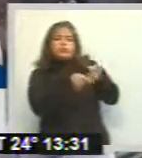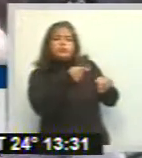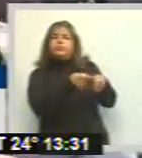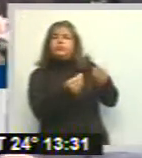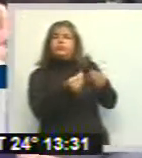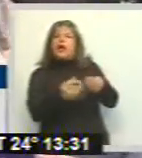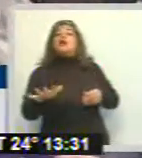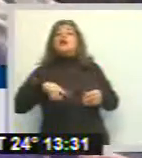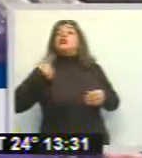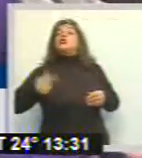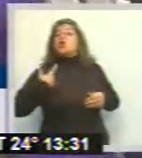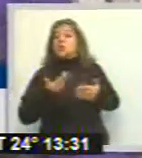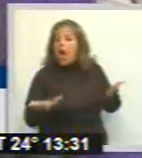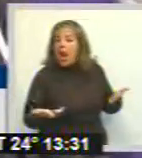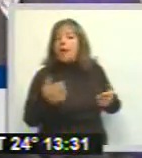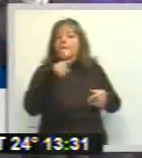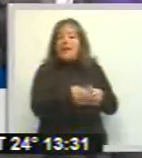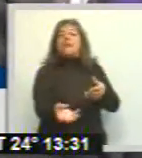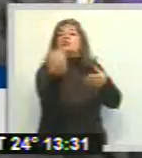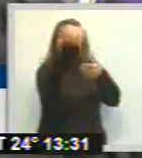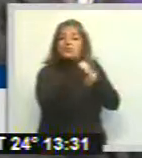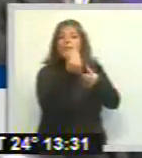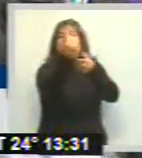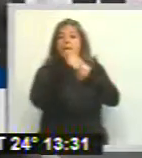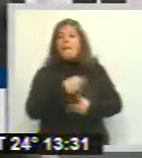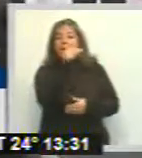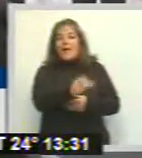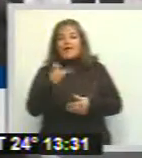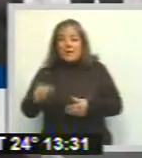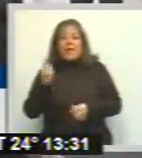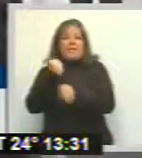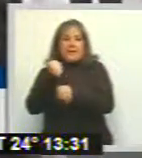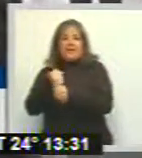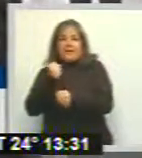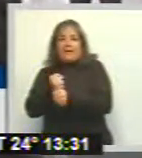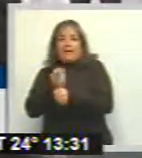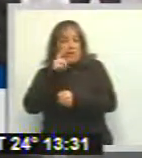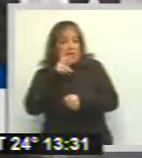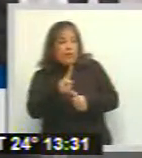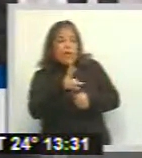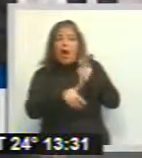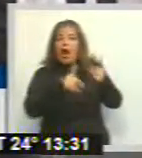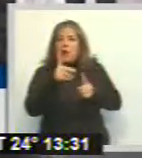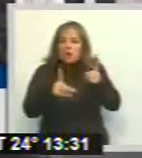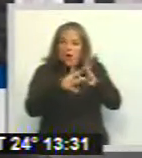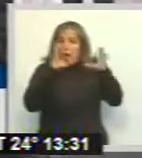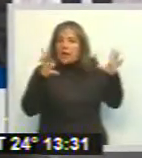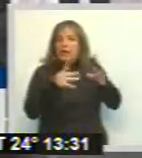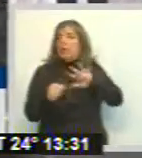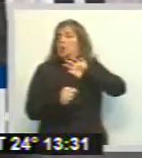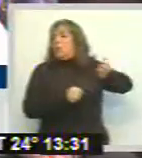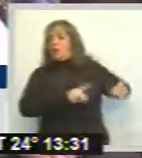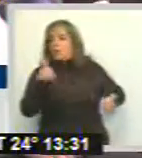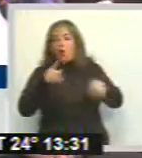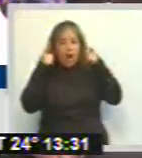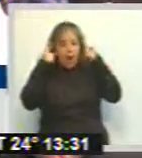que descuidar y por eso sumamos gente para que todos estén en su área y no haya problemas cuando viene un evento grande, que se pueda descuidar alguno. Entonces el